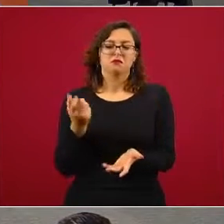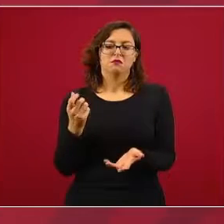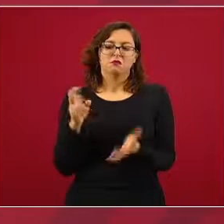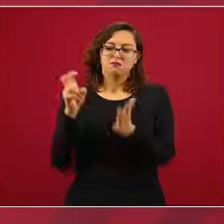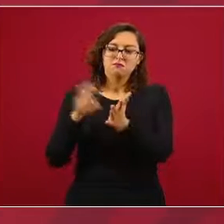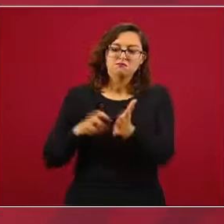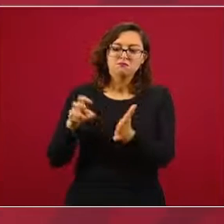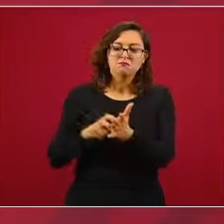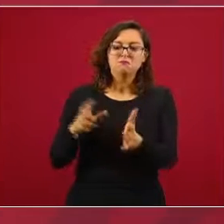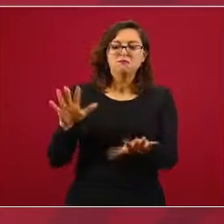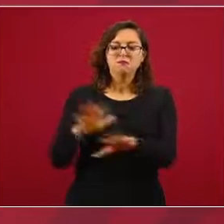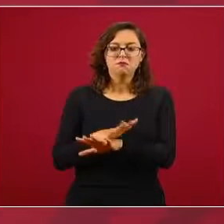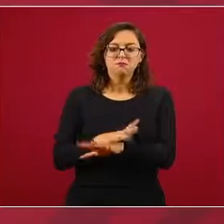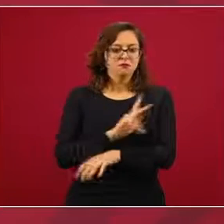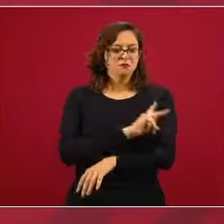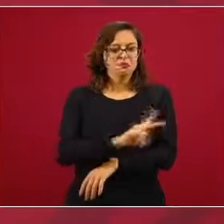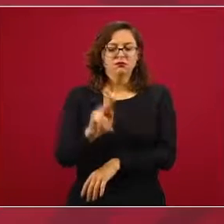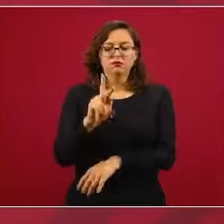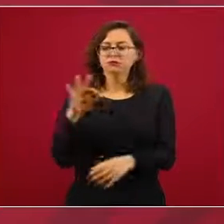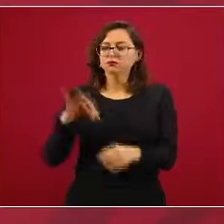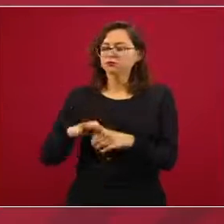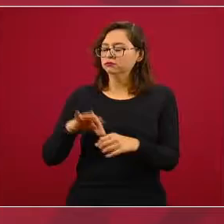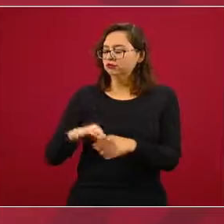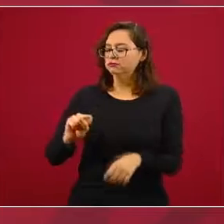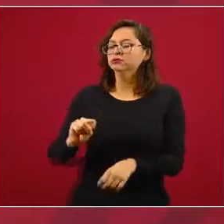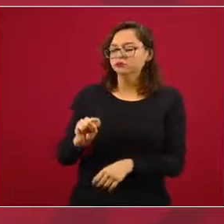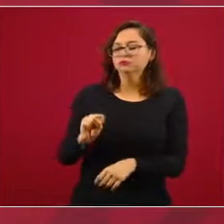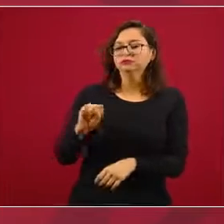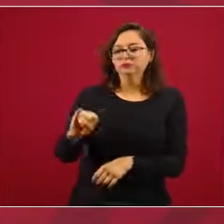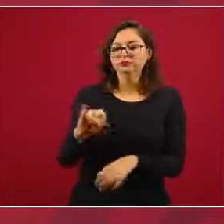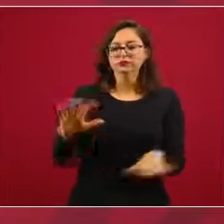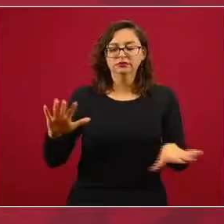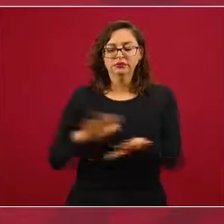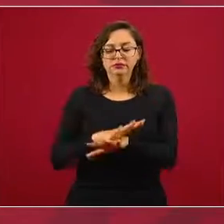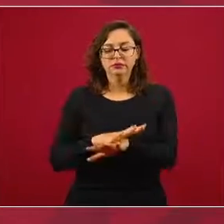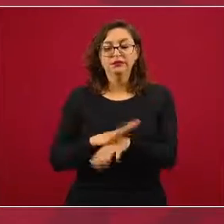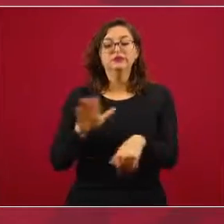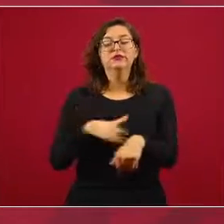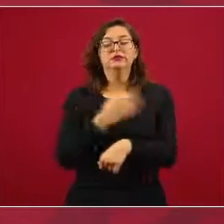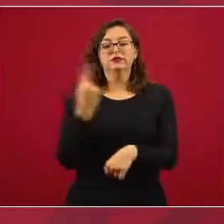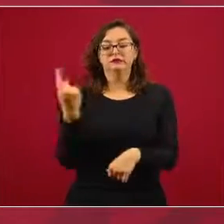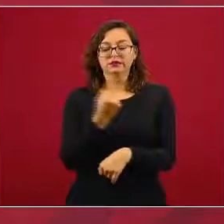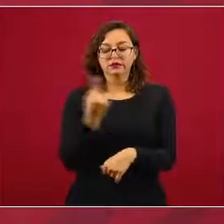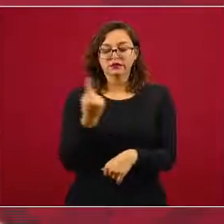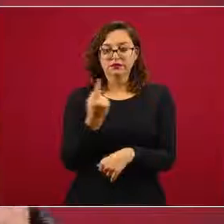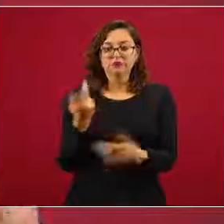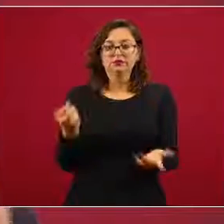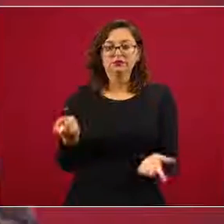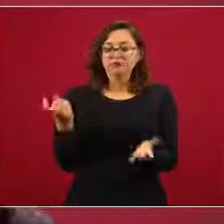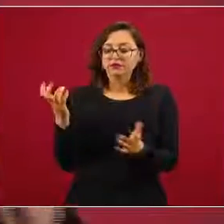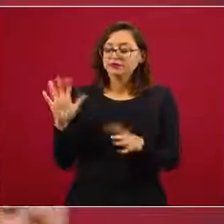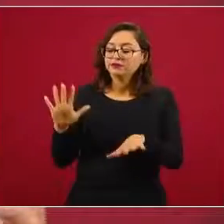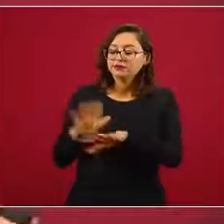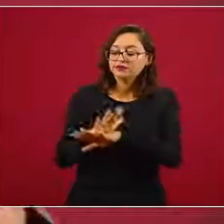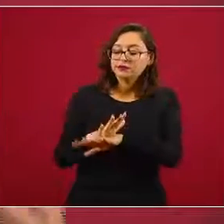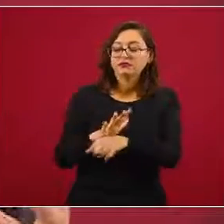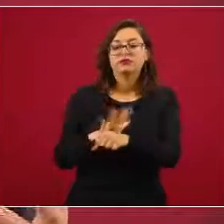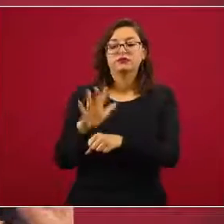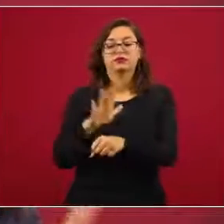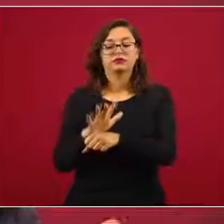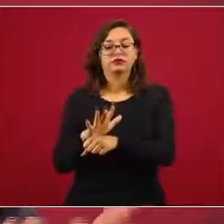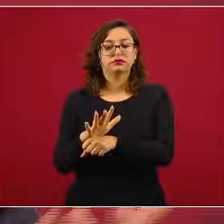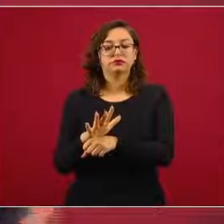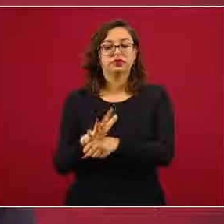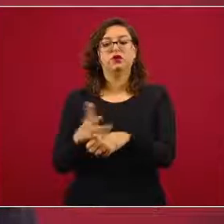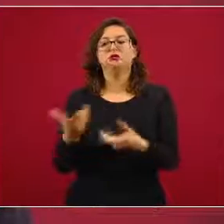semáforo de riesgo COVID, en forma unánime. Todo el mundo estuvo en favor, dado que la modificación es producto precisamente del